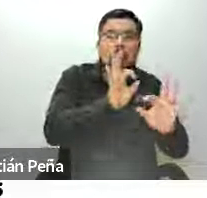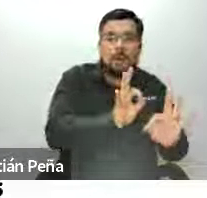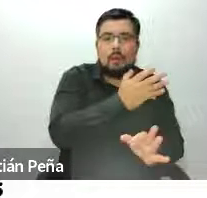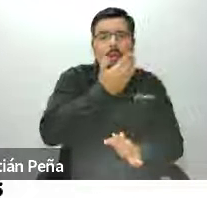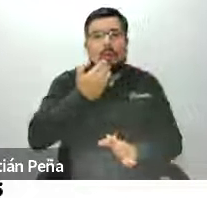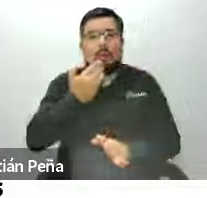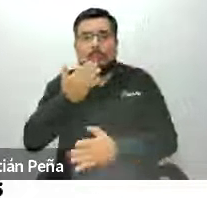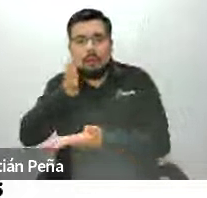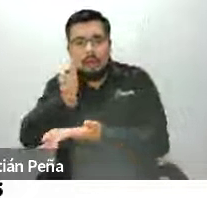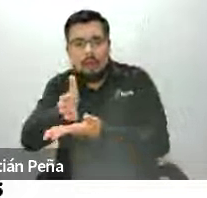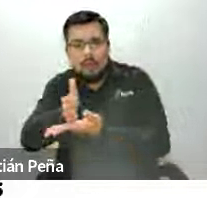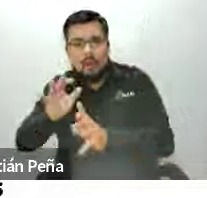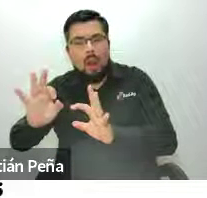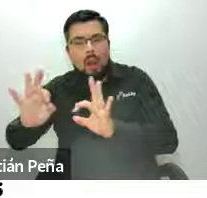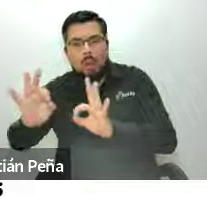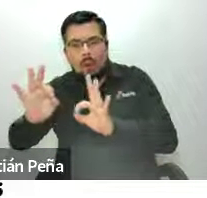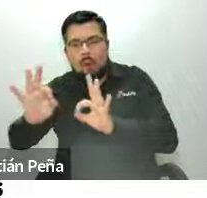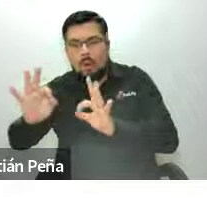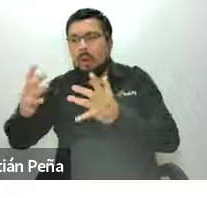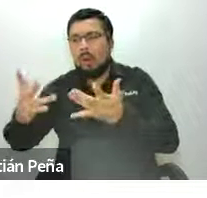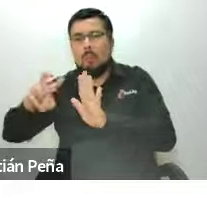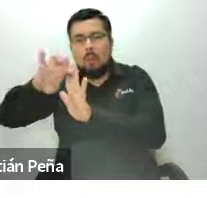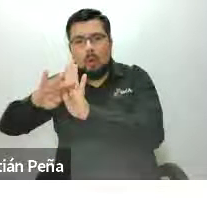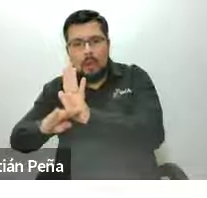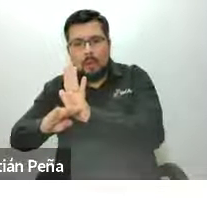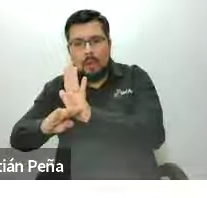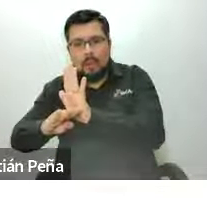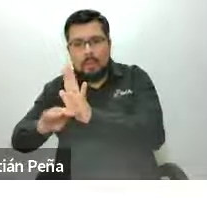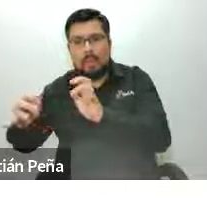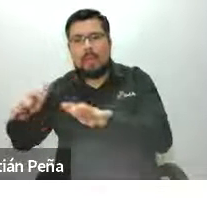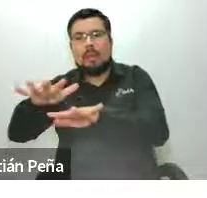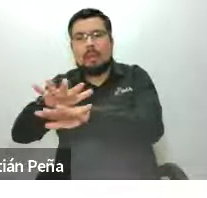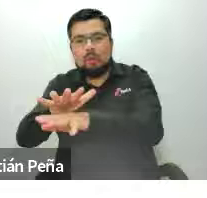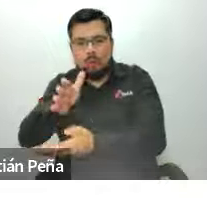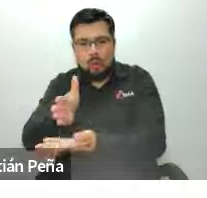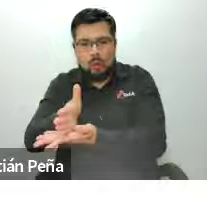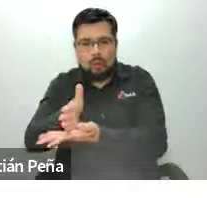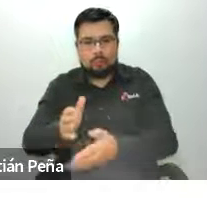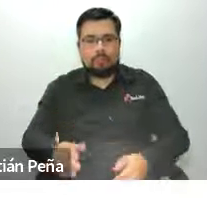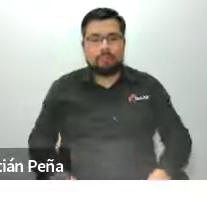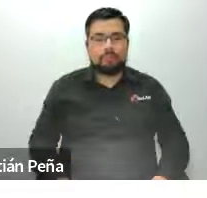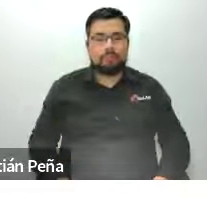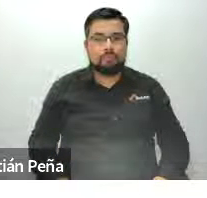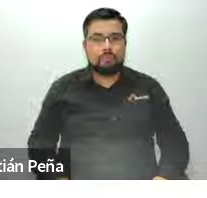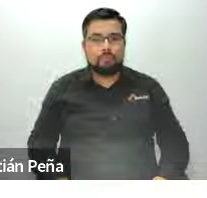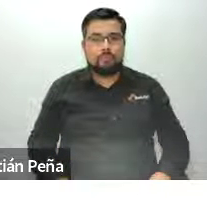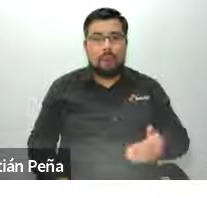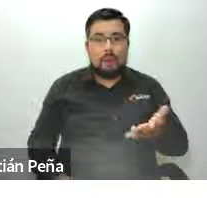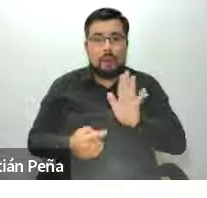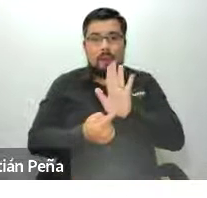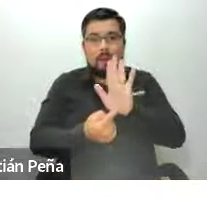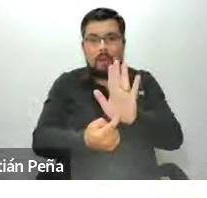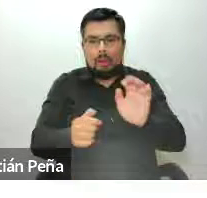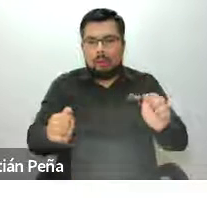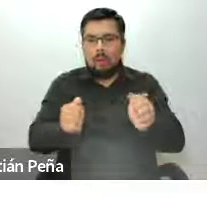con programas de integración escolar, ¿no? Em, en esta presentación con Luz María nos